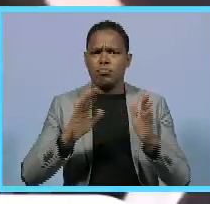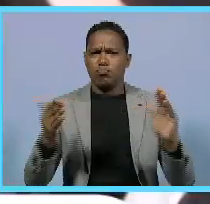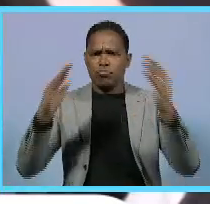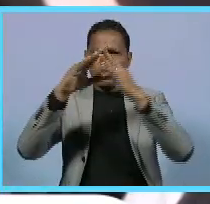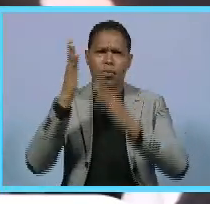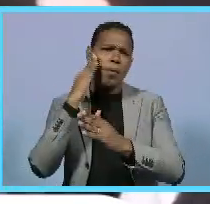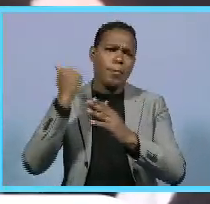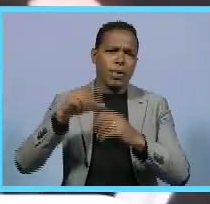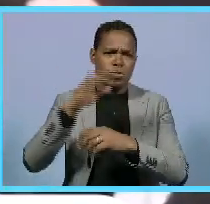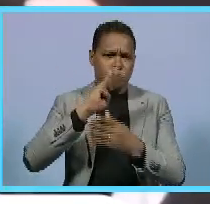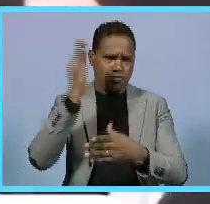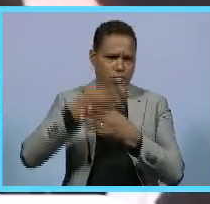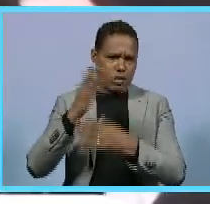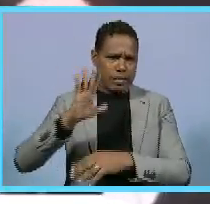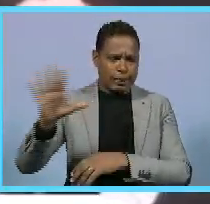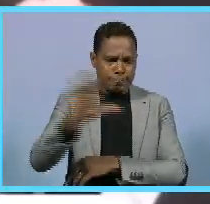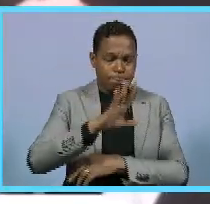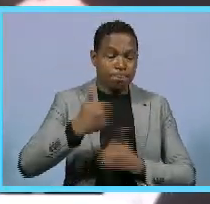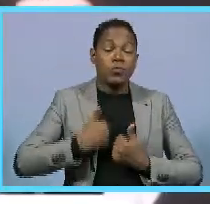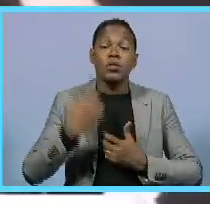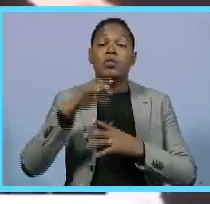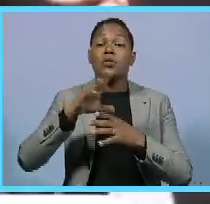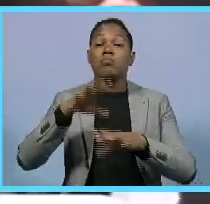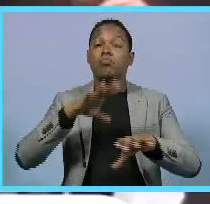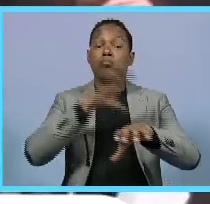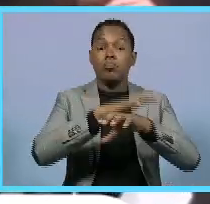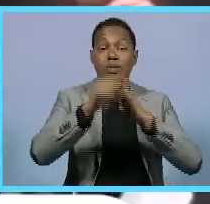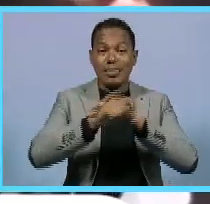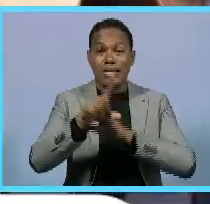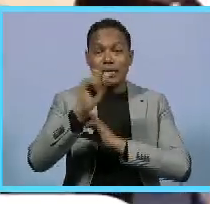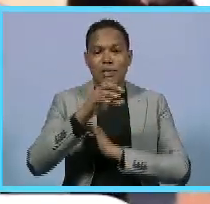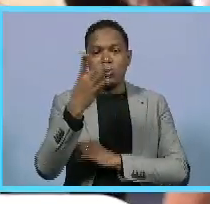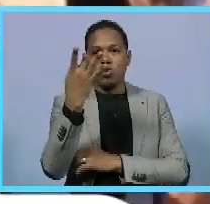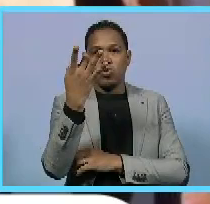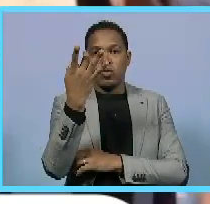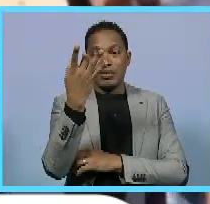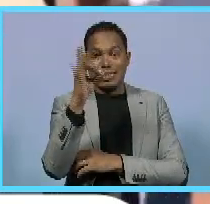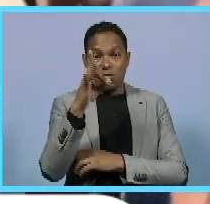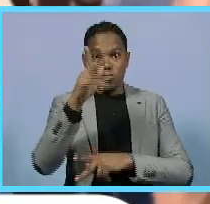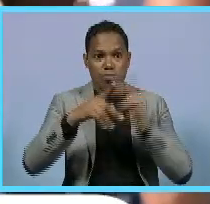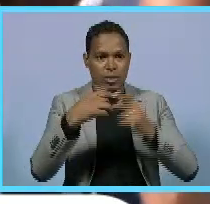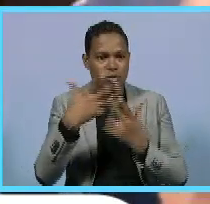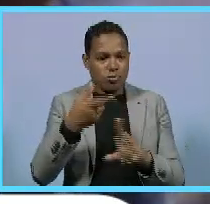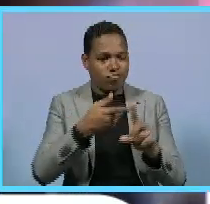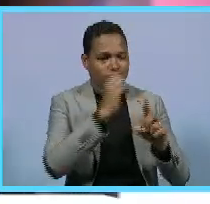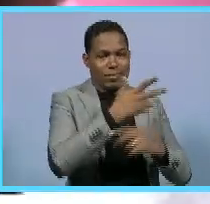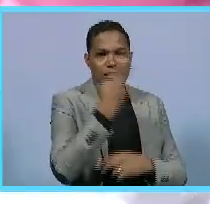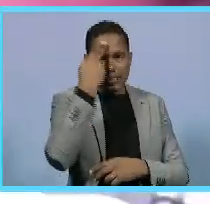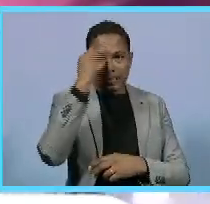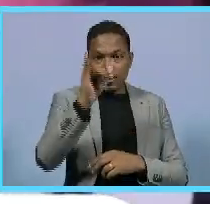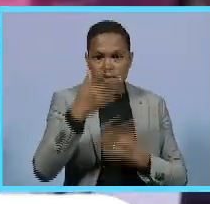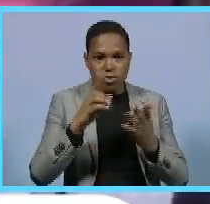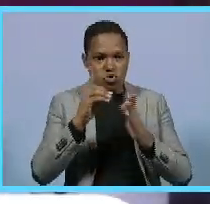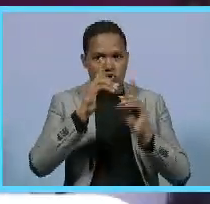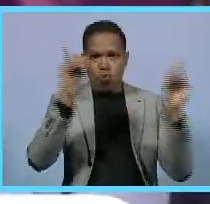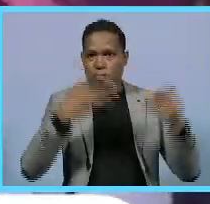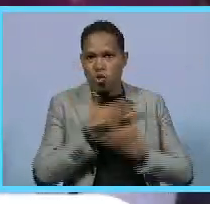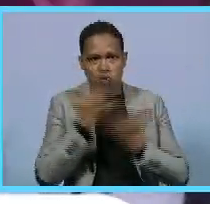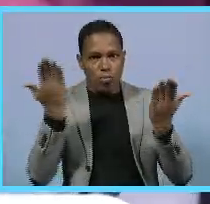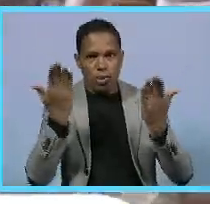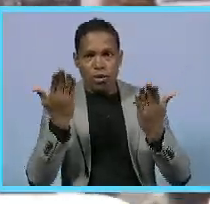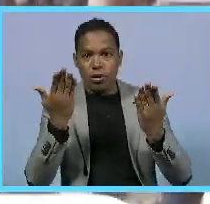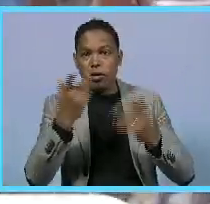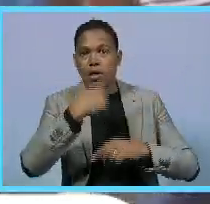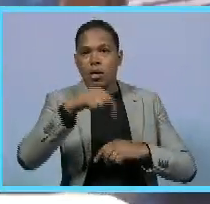Blanco de Monseñor Noel, en el cual fueron detenidos 118 personas de nacionalidad haitiana indocumentados. Los